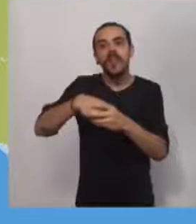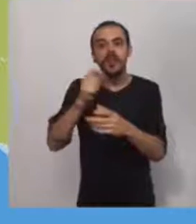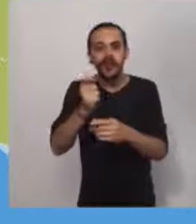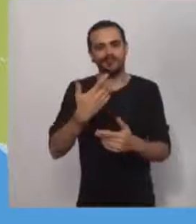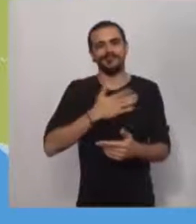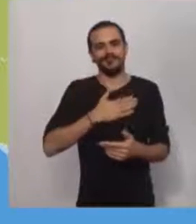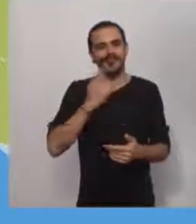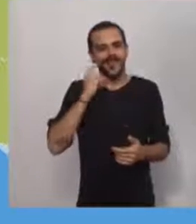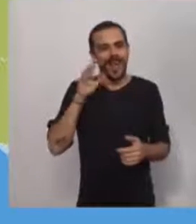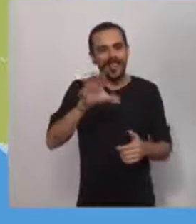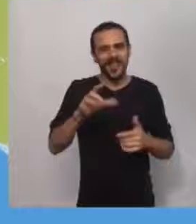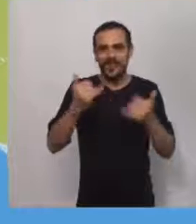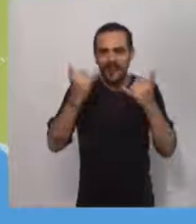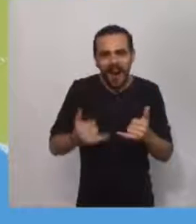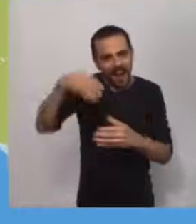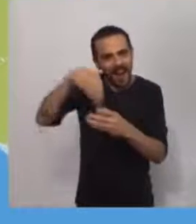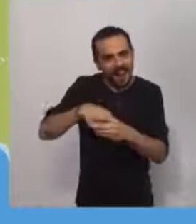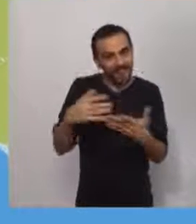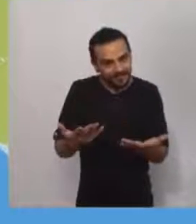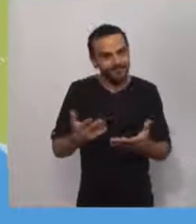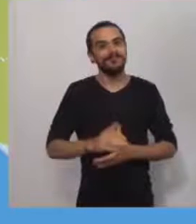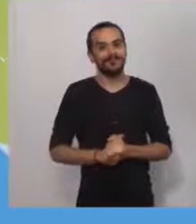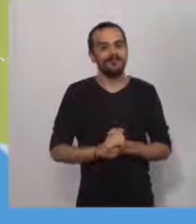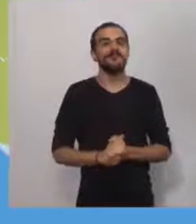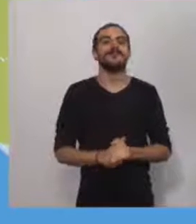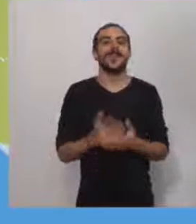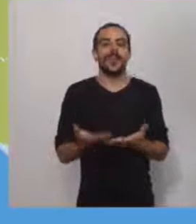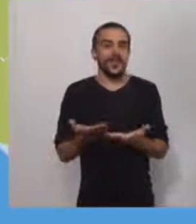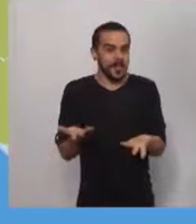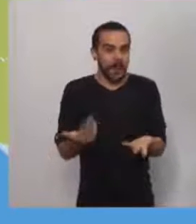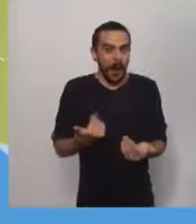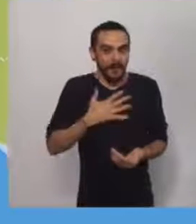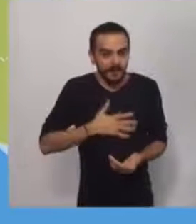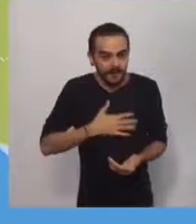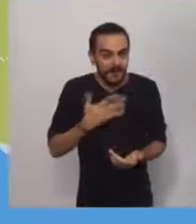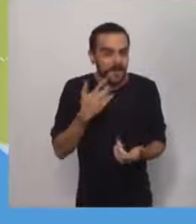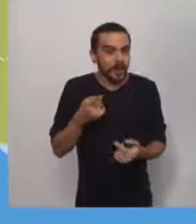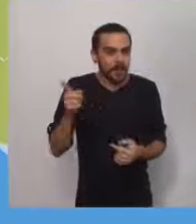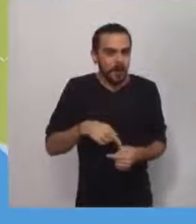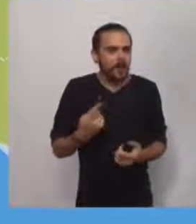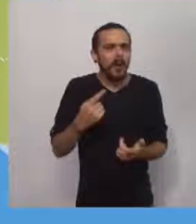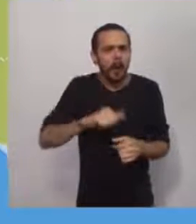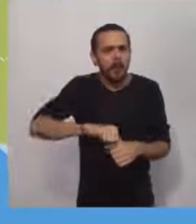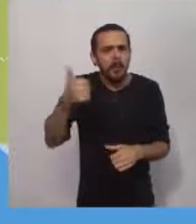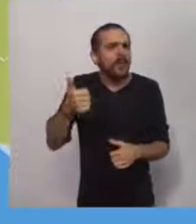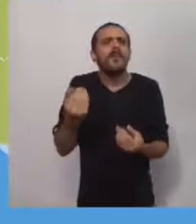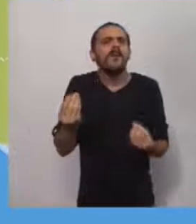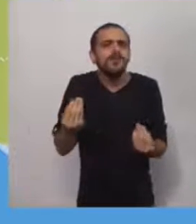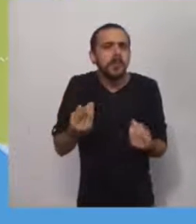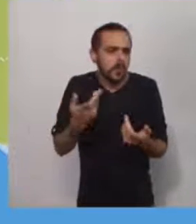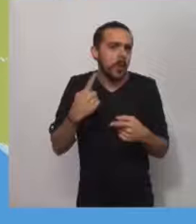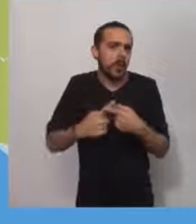este aspecto y como resultado de un trabajo y una estrategia articulada no solamente en la dimensión